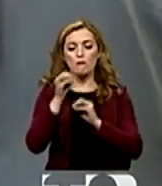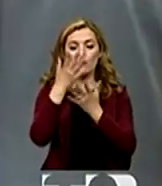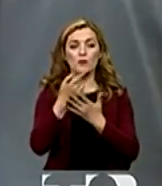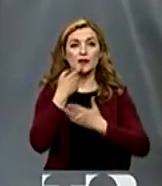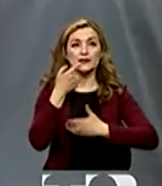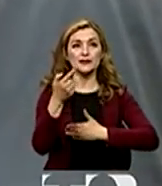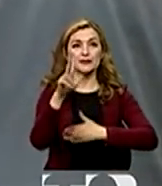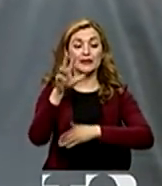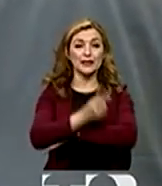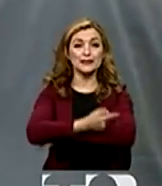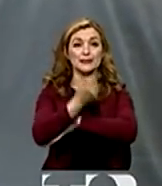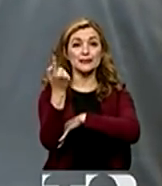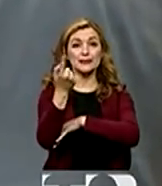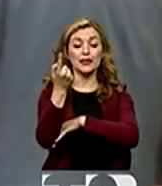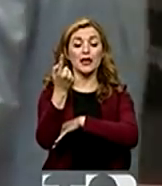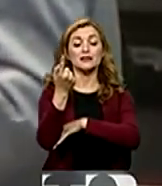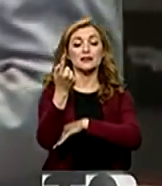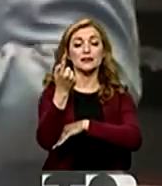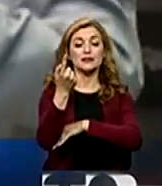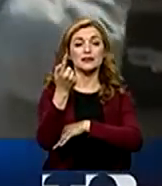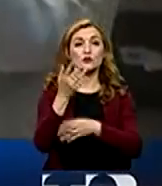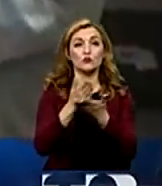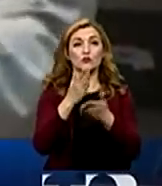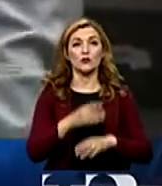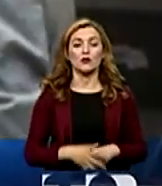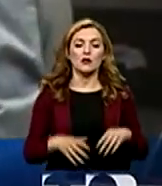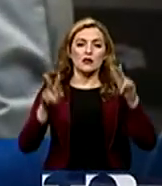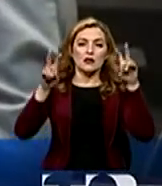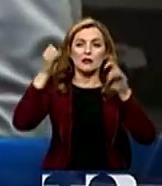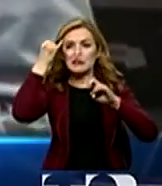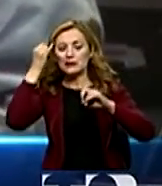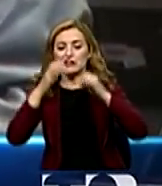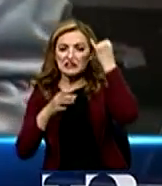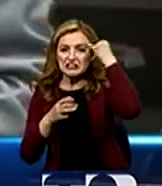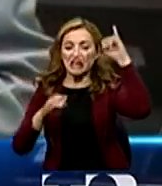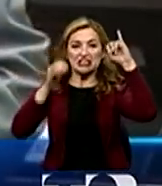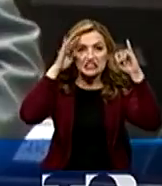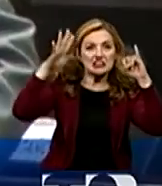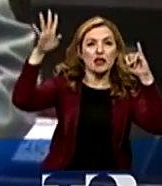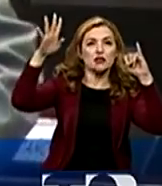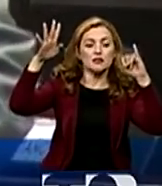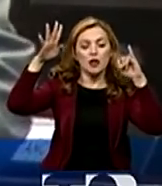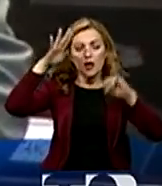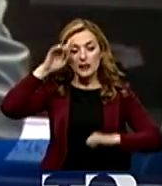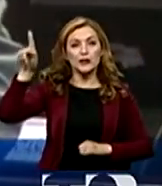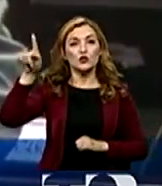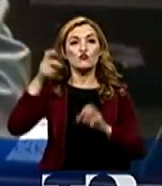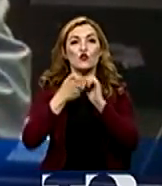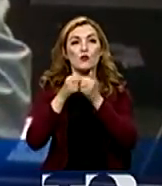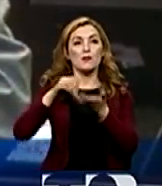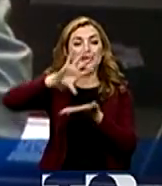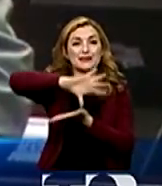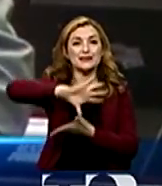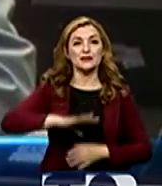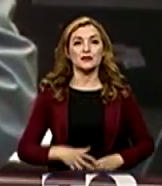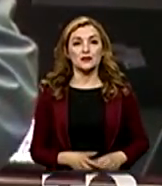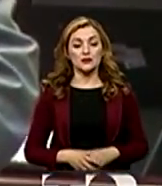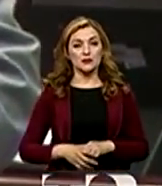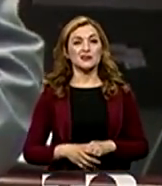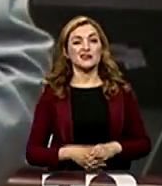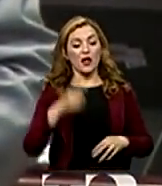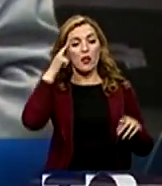Es el problema, compañero. Aquí no es un tema de que son los de izquierda o los de derecha, aquí es un problema de la Asamblea Nacional. De